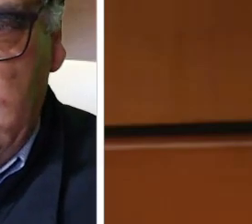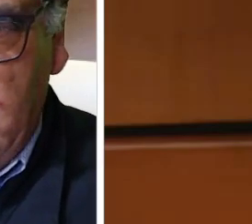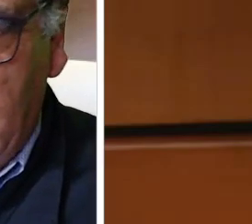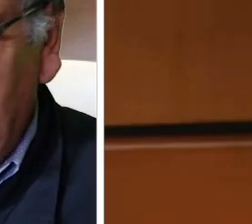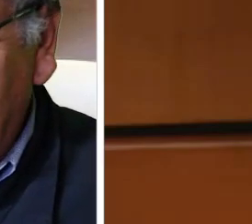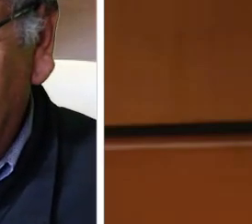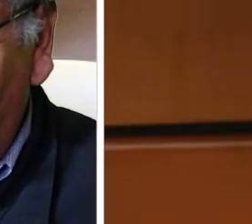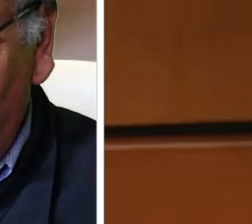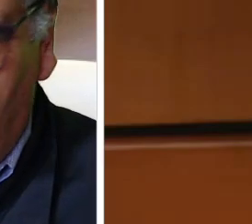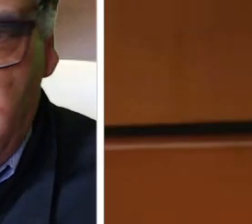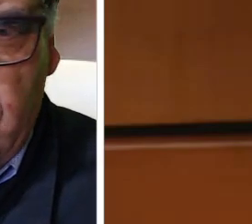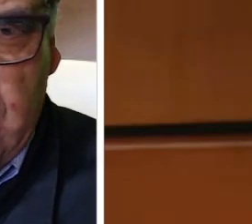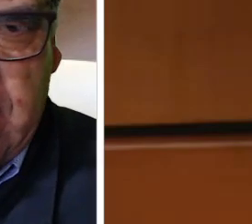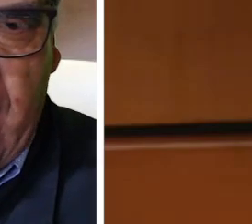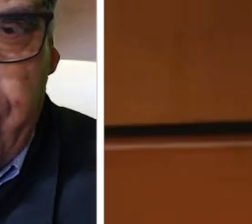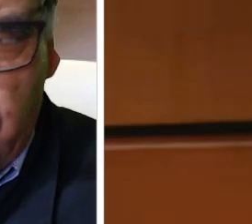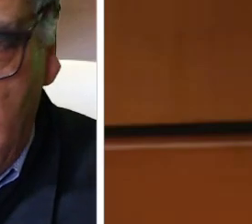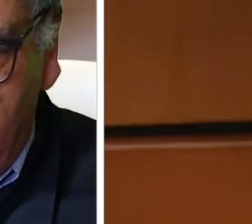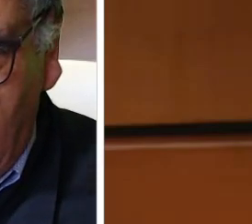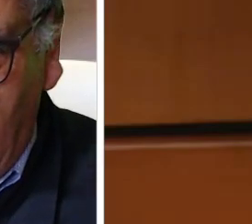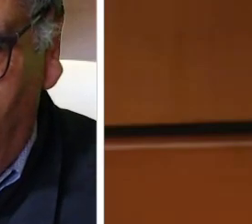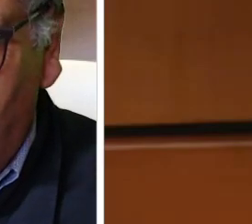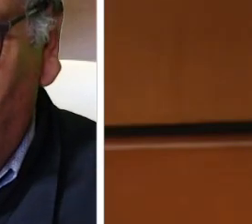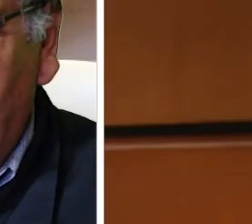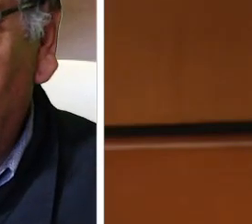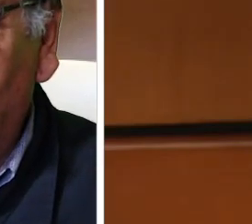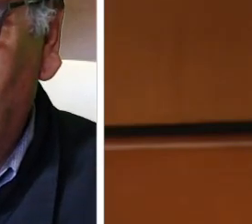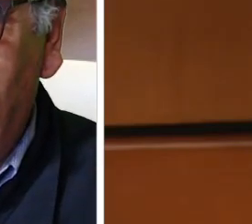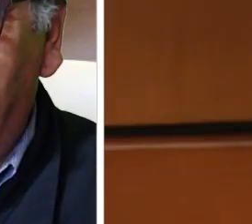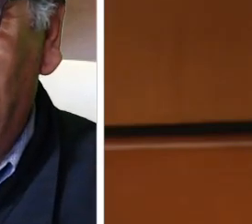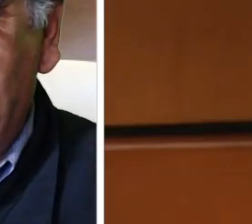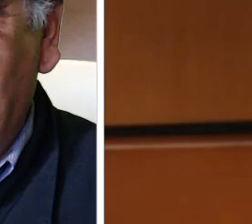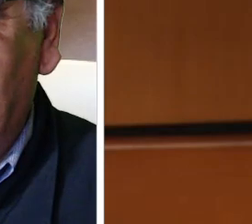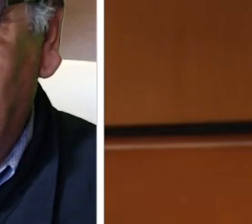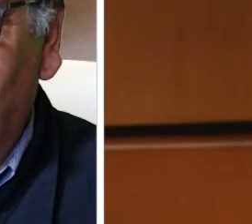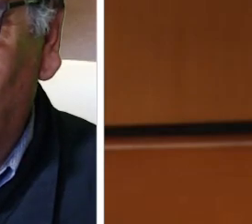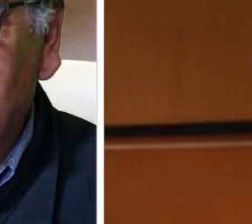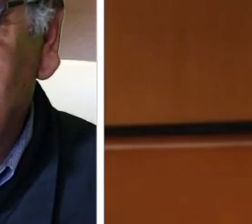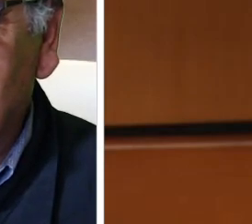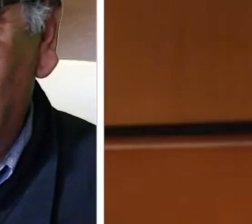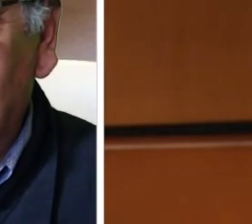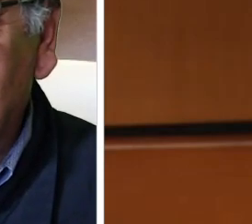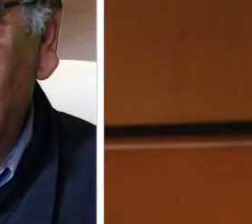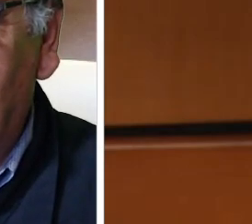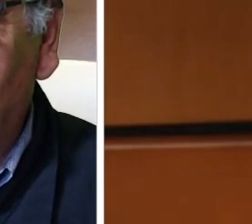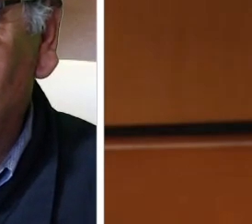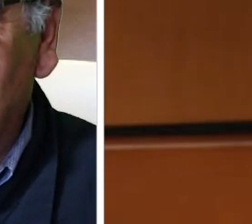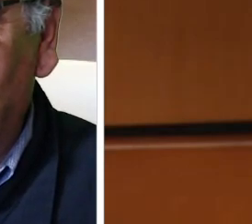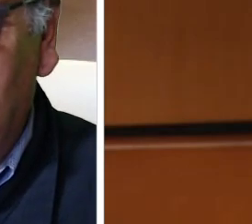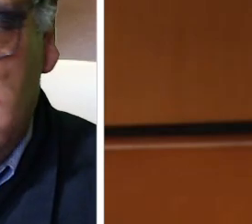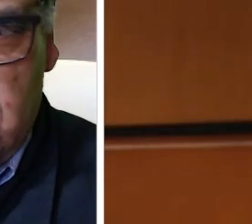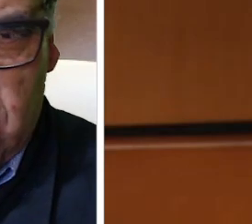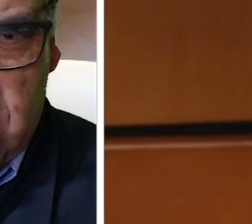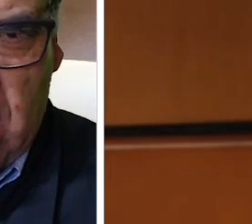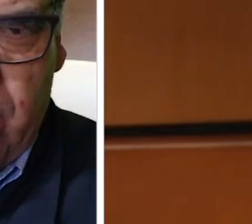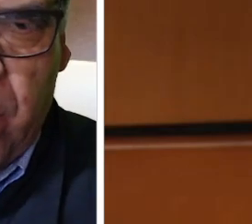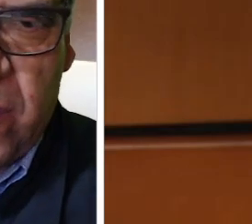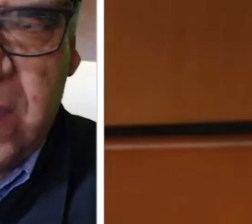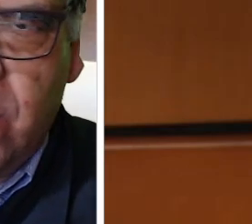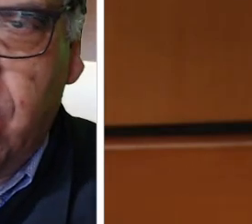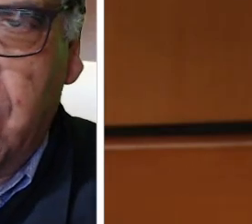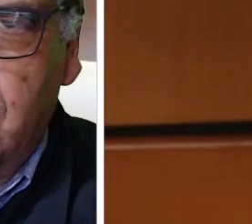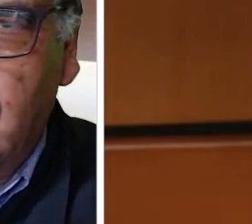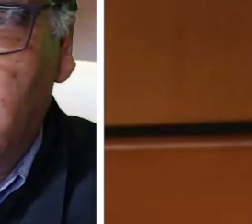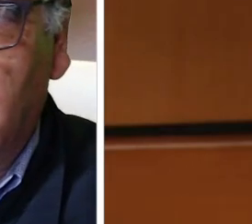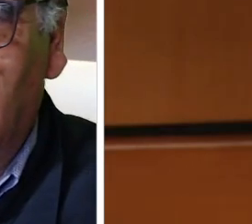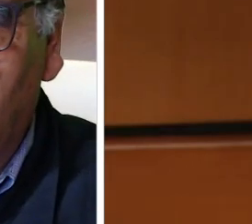Vamos a ir a la sesión donde se aprueba la convocatoria para elegir jueces, magistrados y ministros el